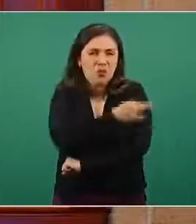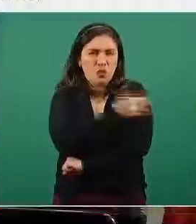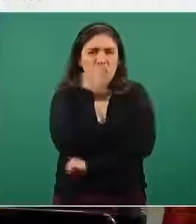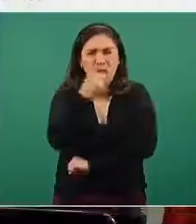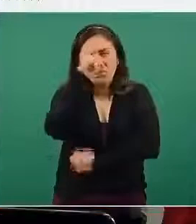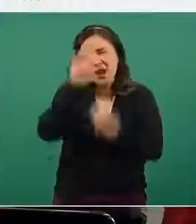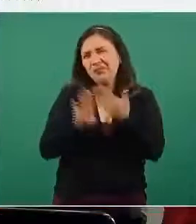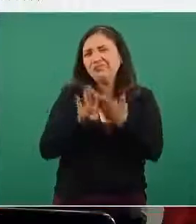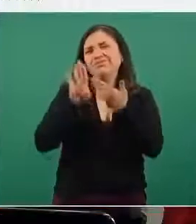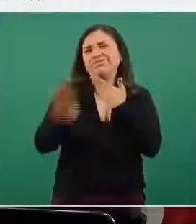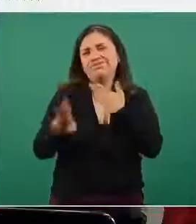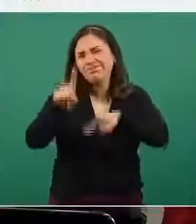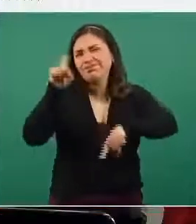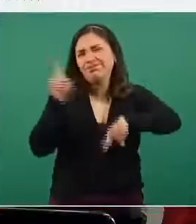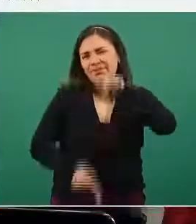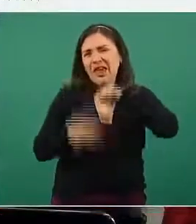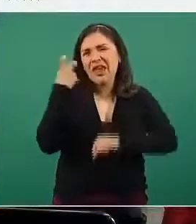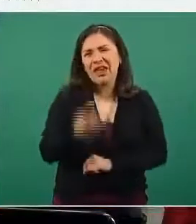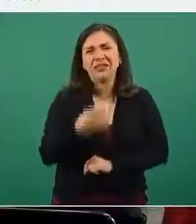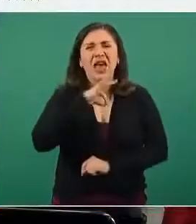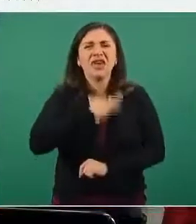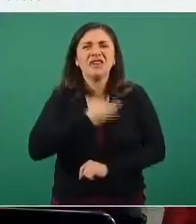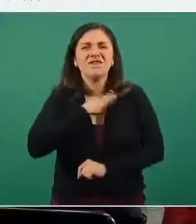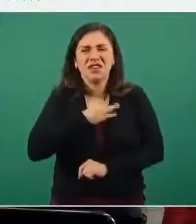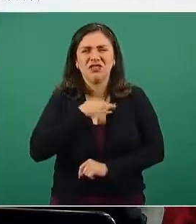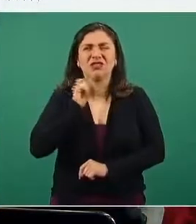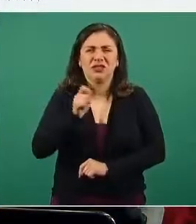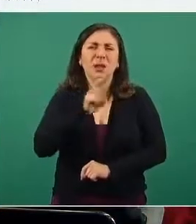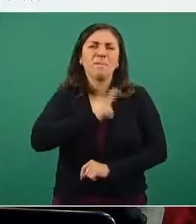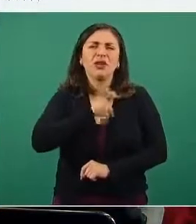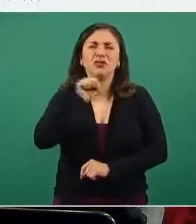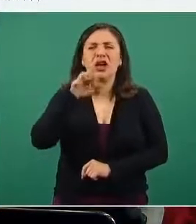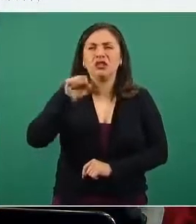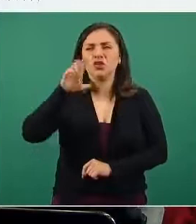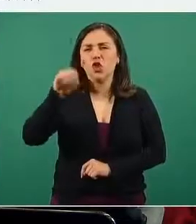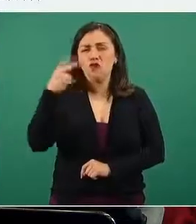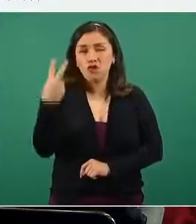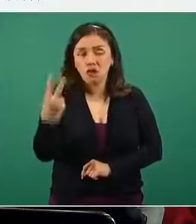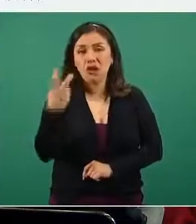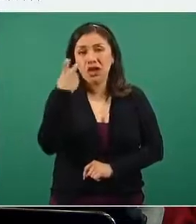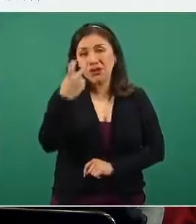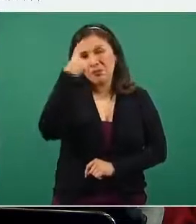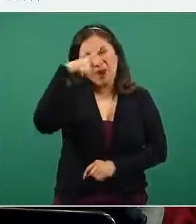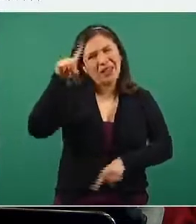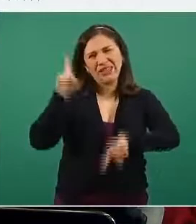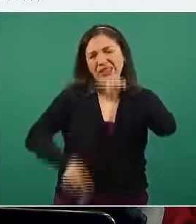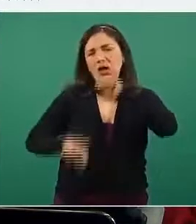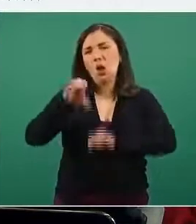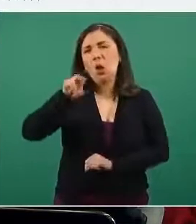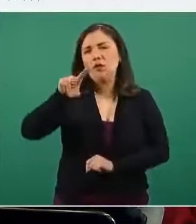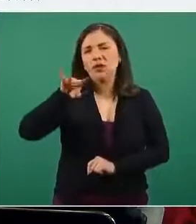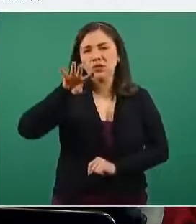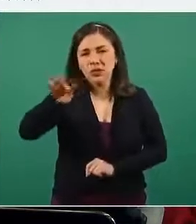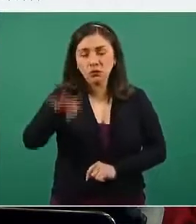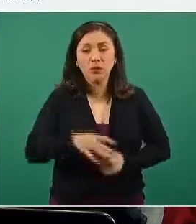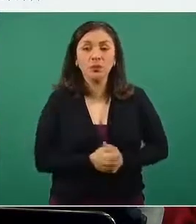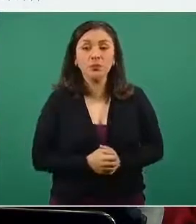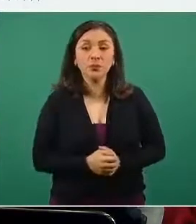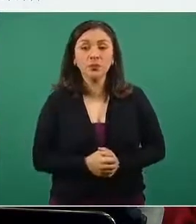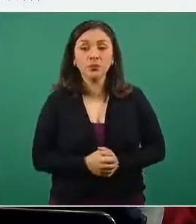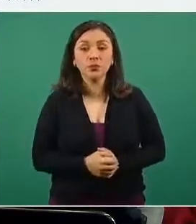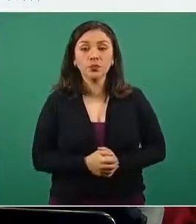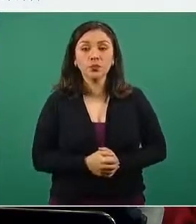de prevenir la infección por el virus SARS-CoV-2 y por lo tanto prevenir la COVID-19.